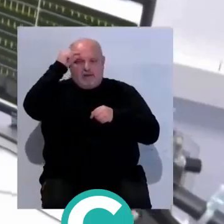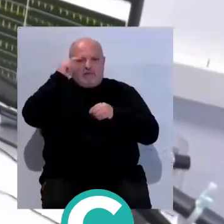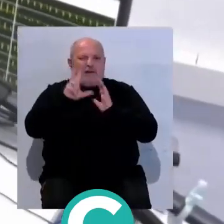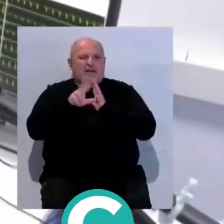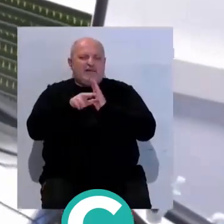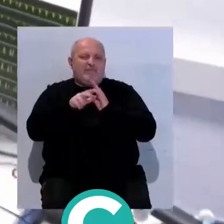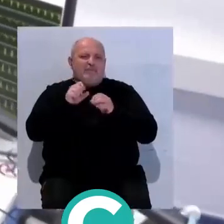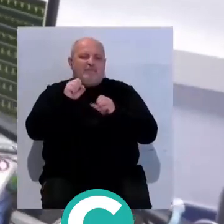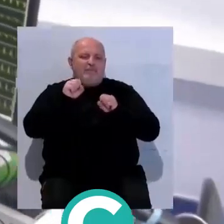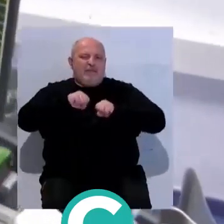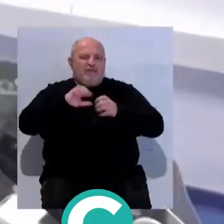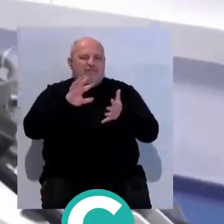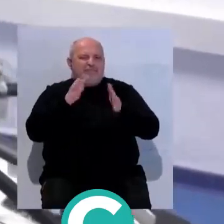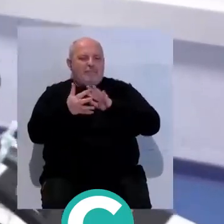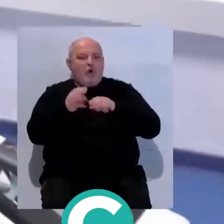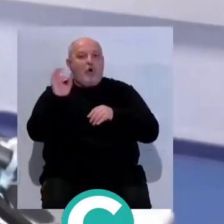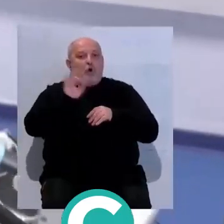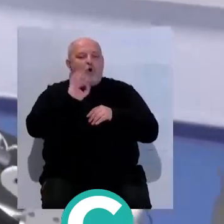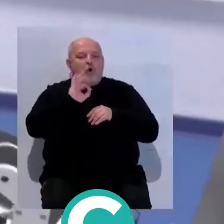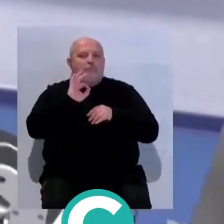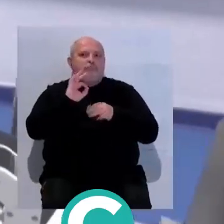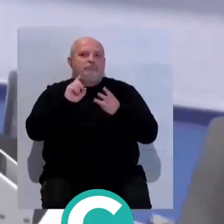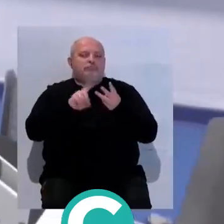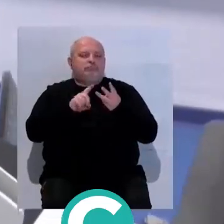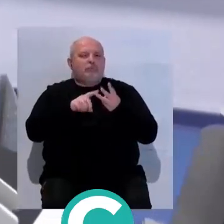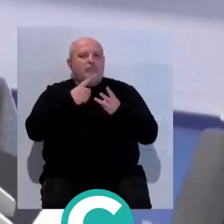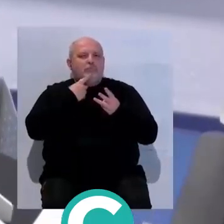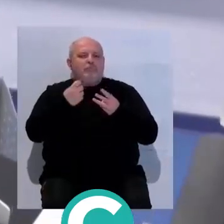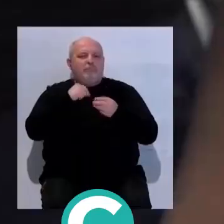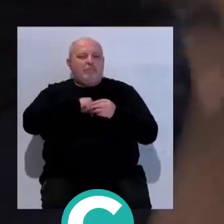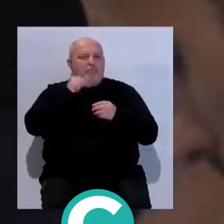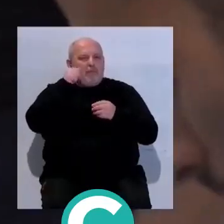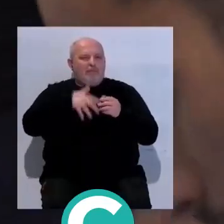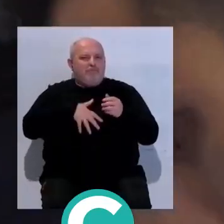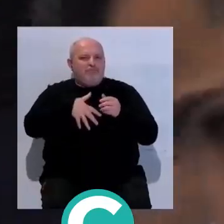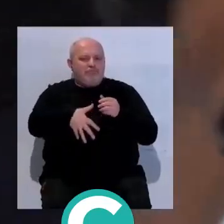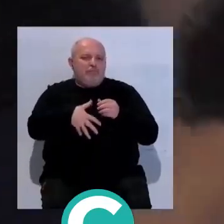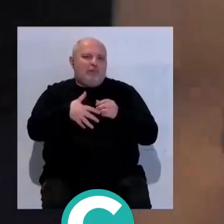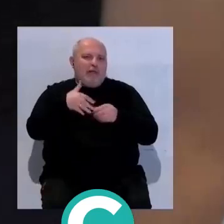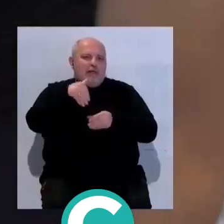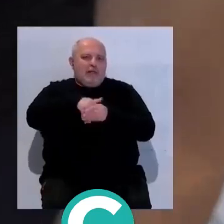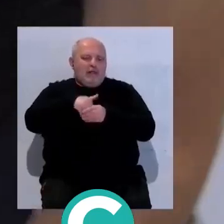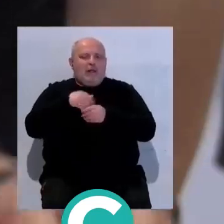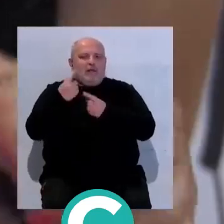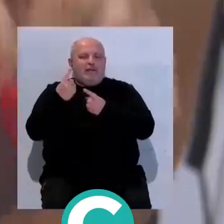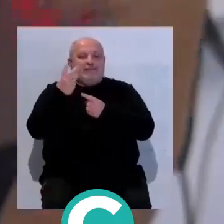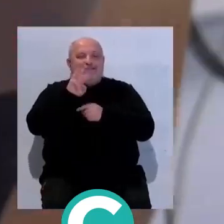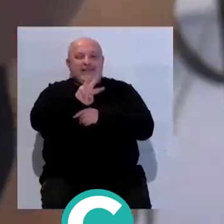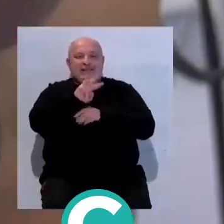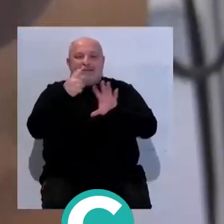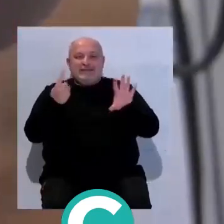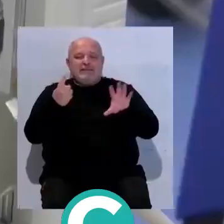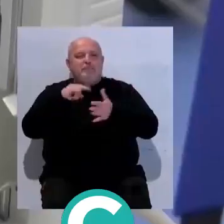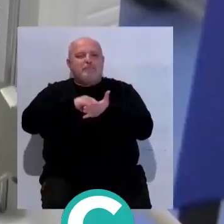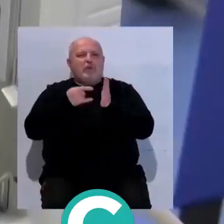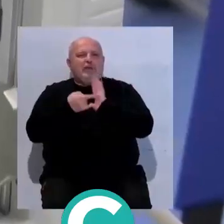retraso del envejecimiento o los factores predictivos de complicaciones en el embarazo son algunos de los 36